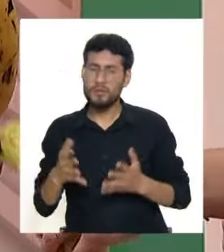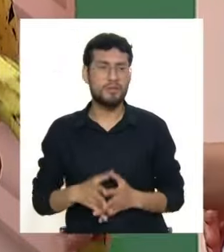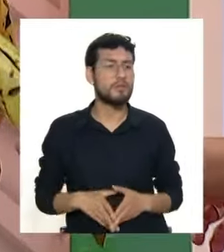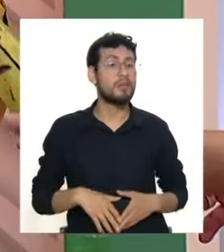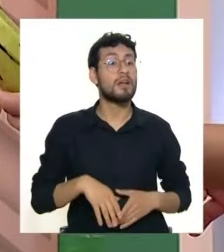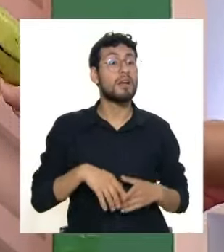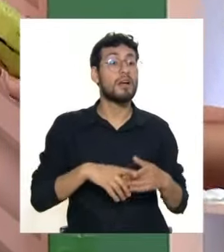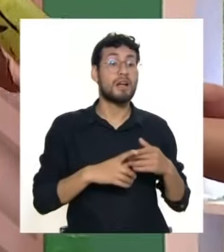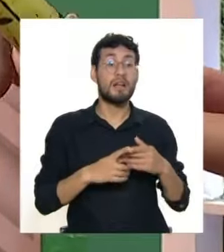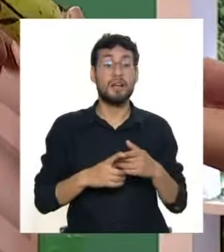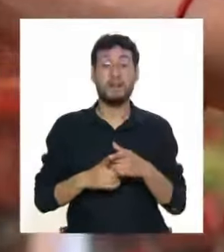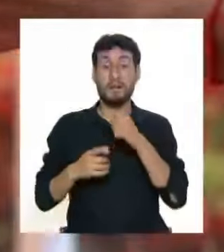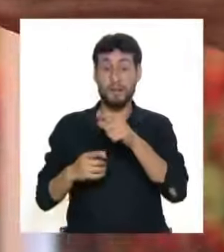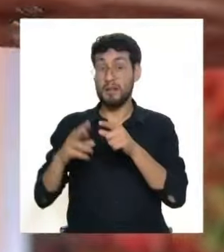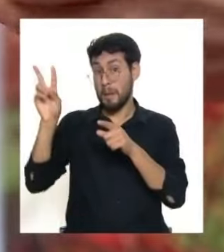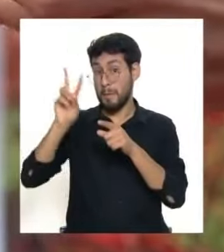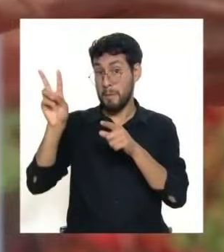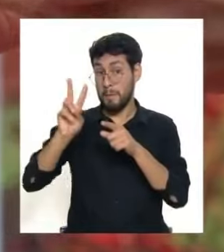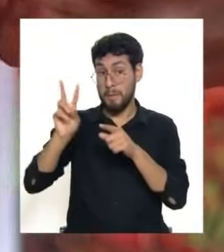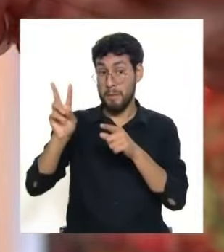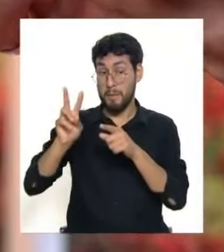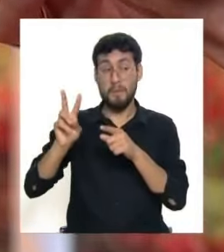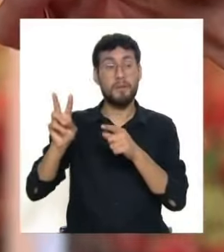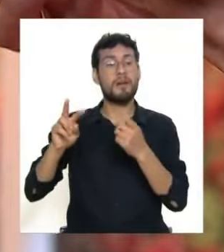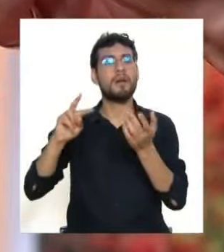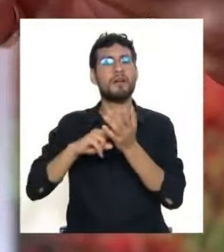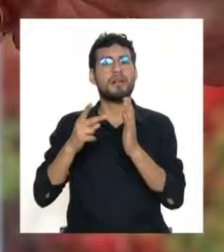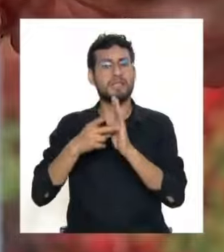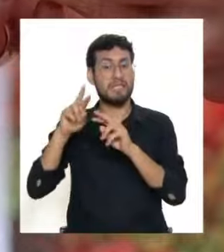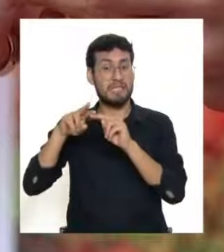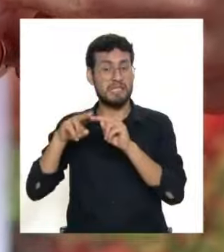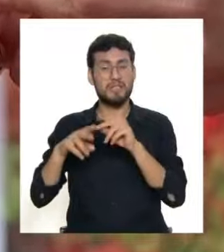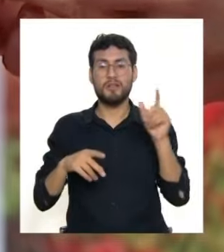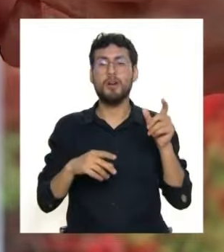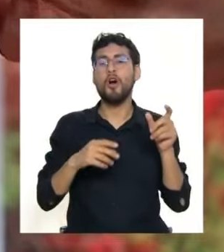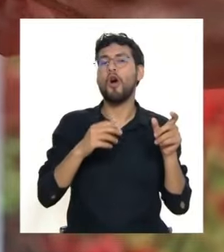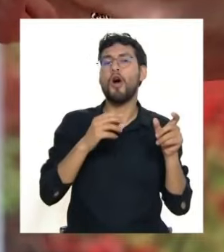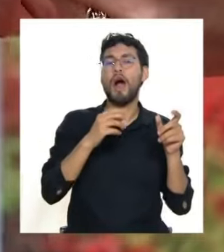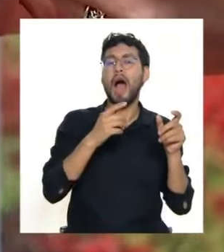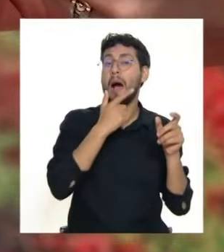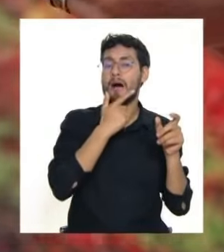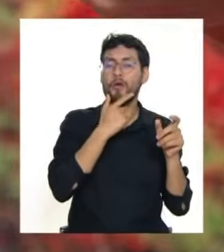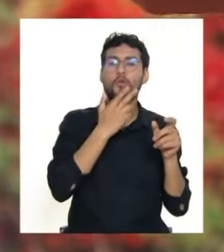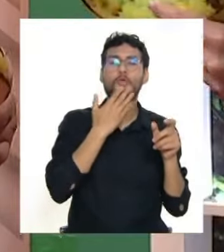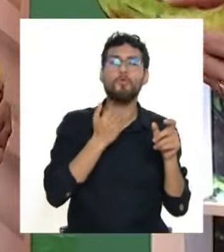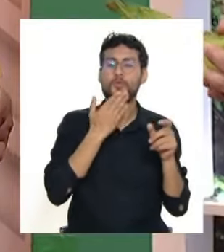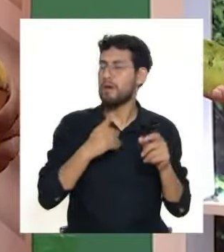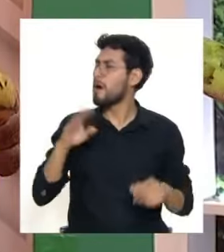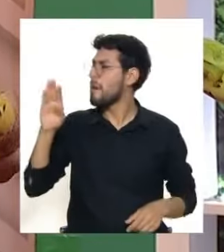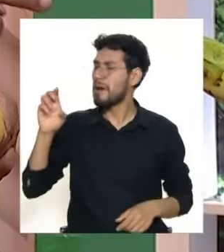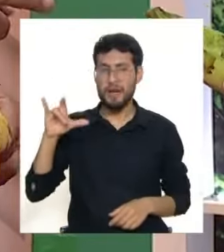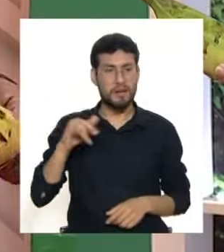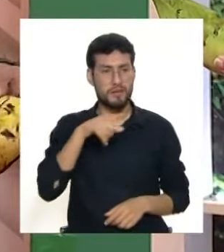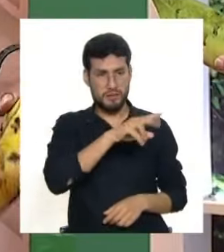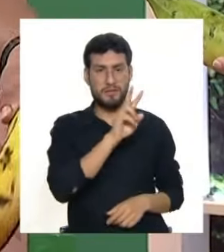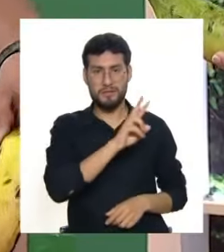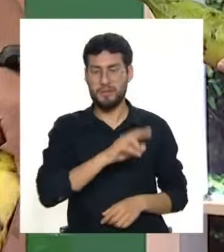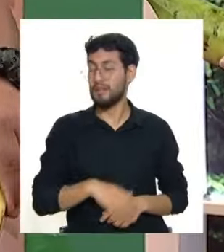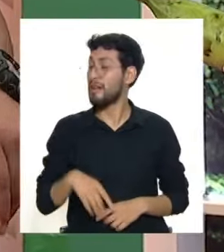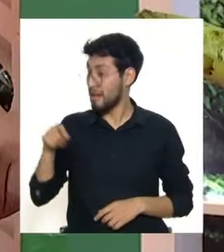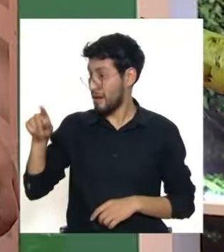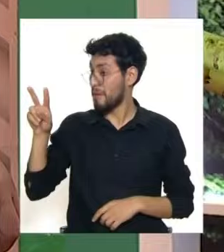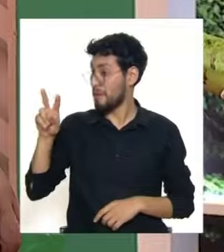Bueno, este como está verde, es este salado y esto es dulce. Ah, ¿y el bellaco? Ya. El bellaco es el verde. Ese